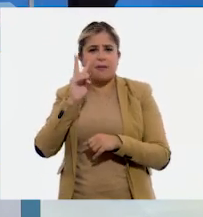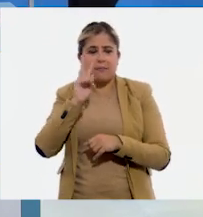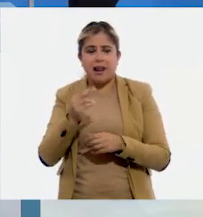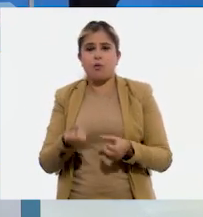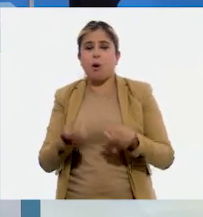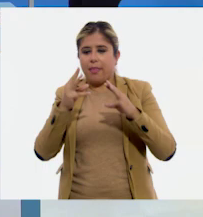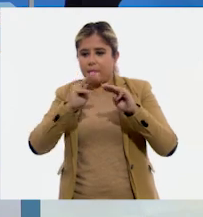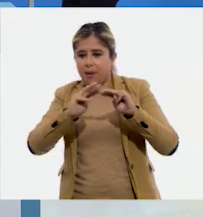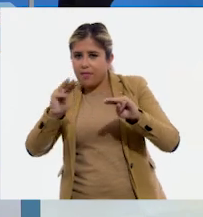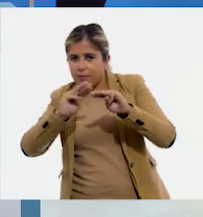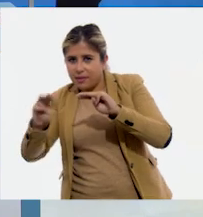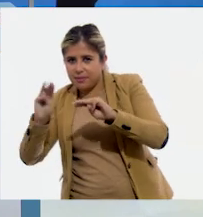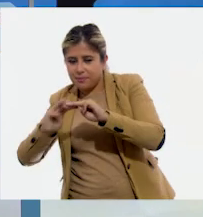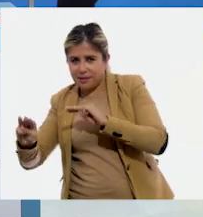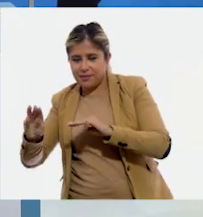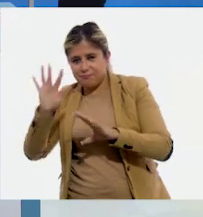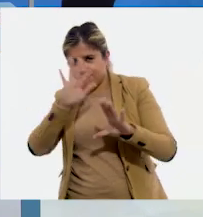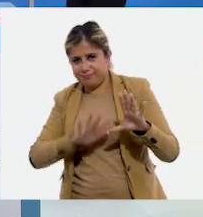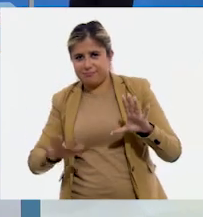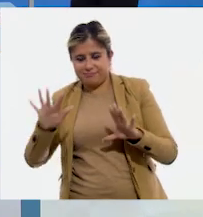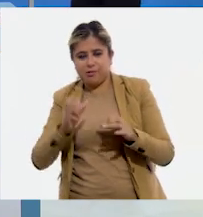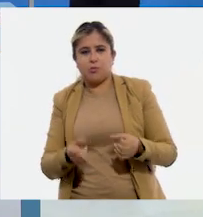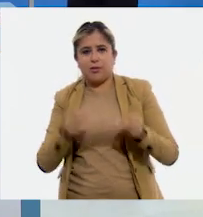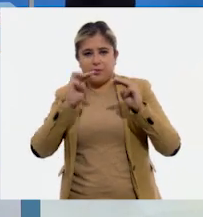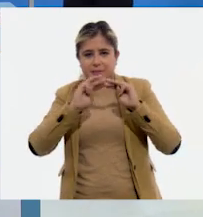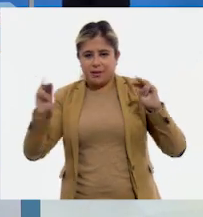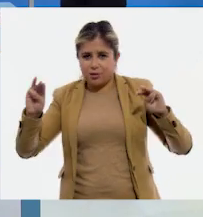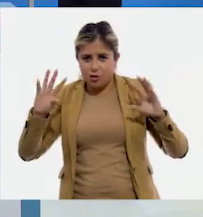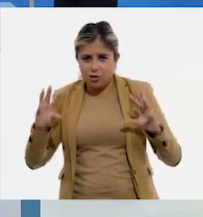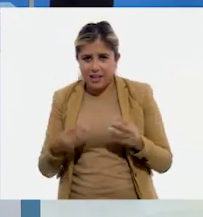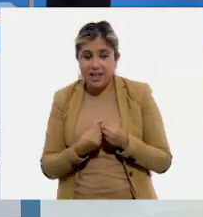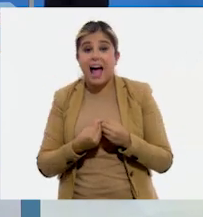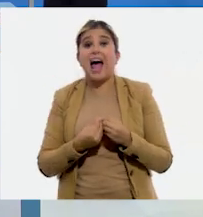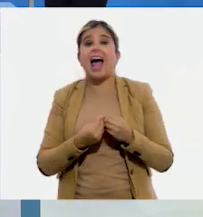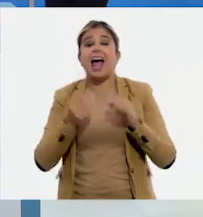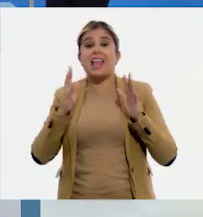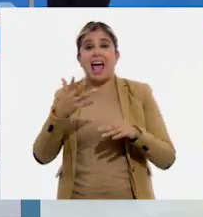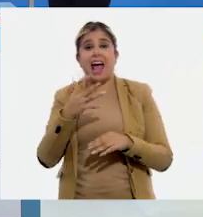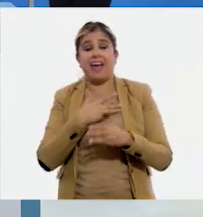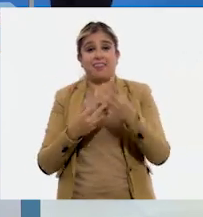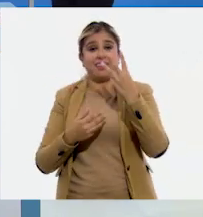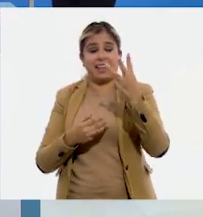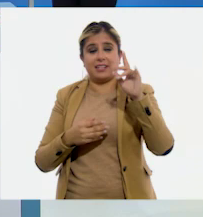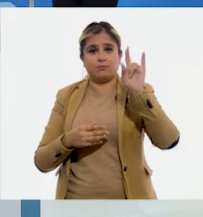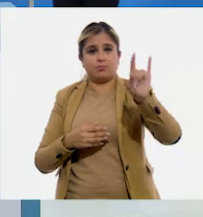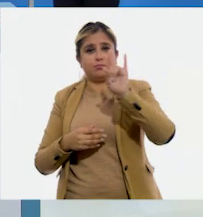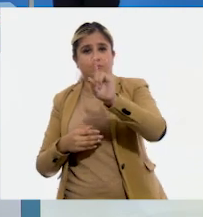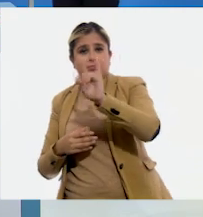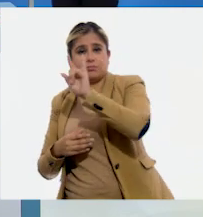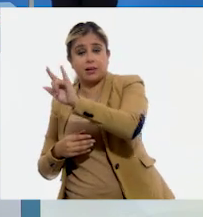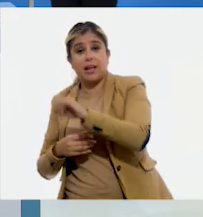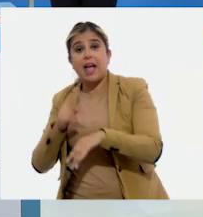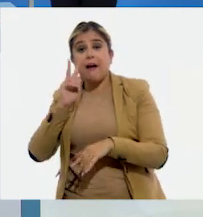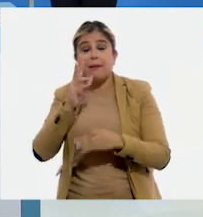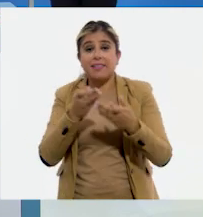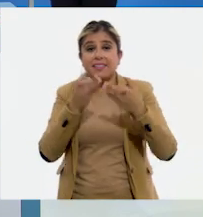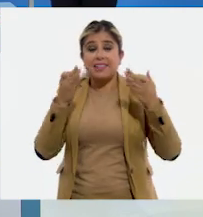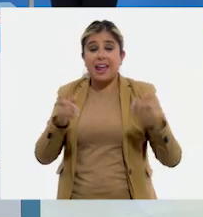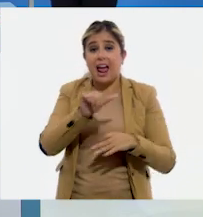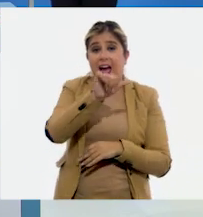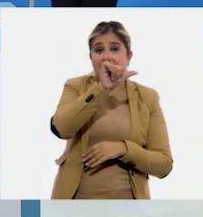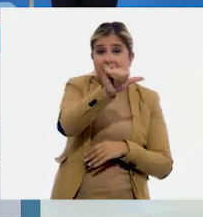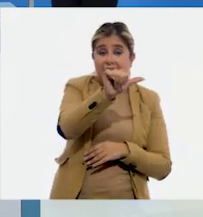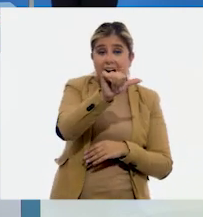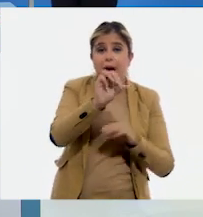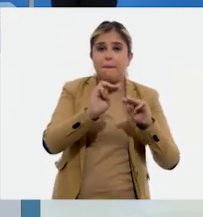el área, ¿verdad? Muy bien. Ahora sí, ya tenemos los tres aquí y podemos ver que el terreno A mide